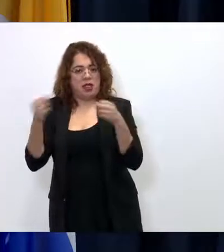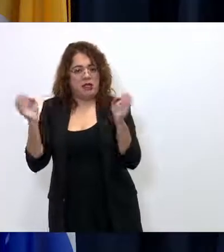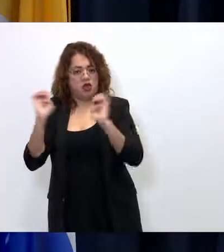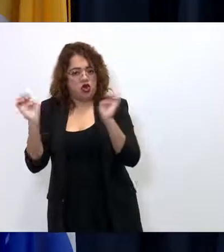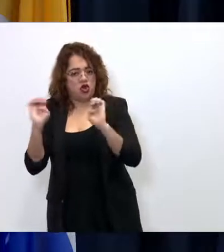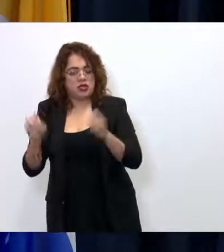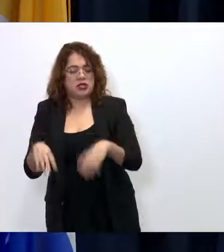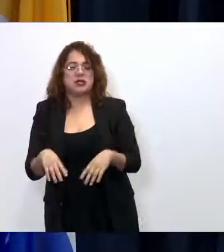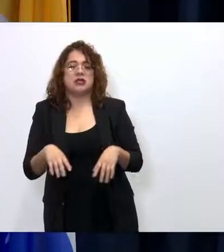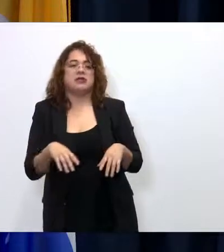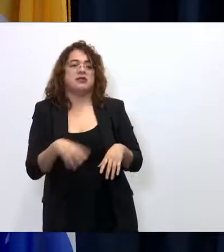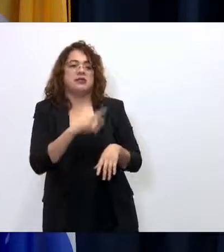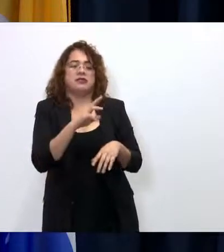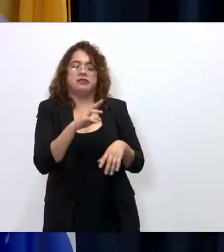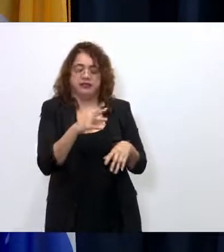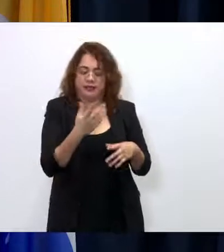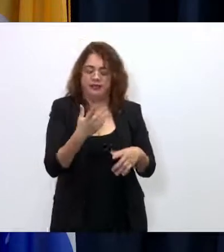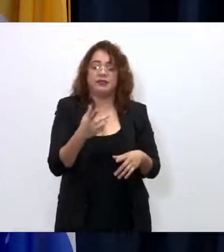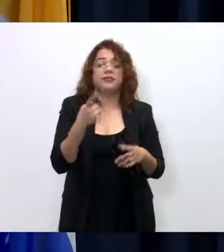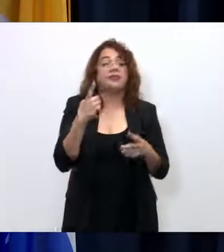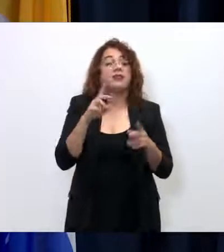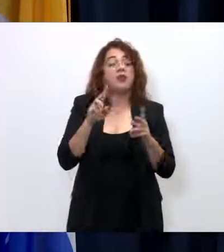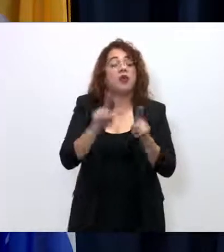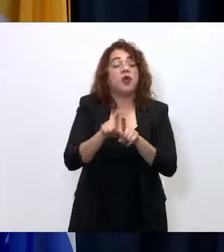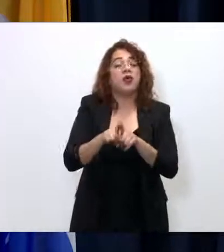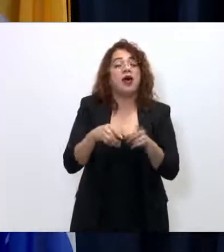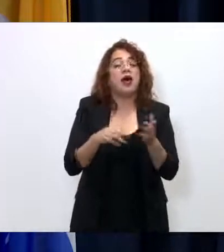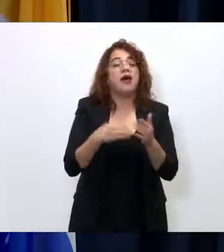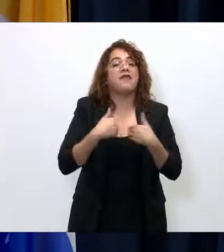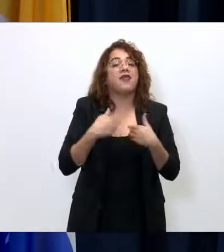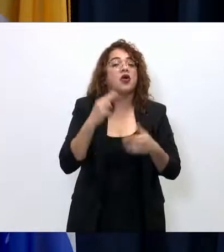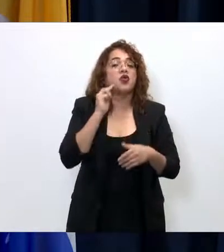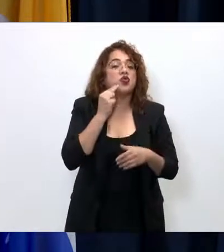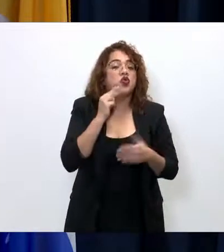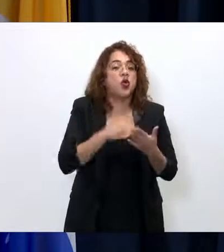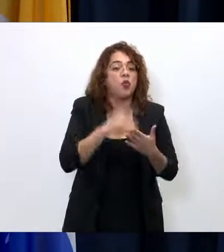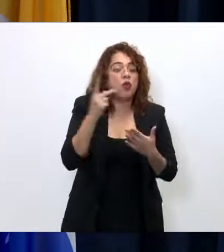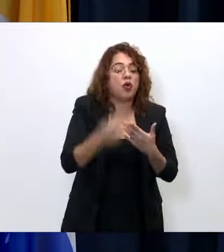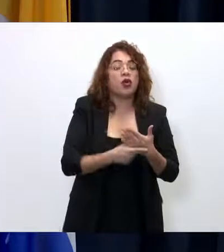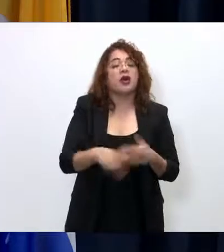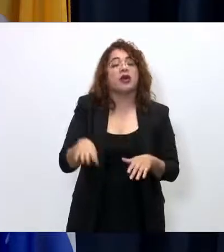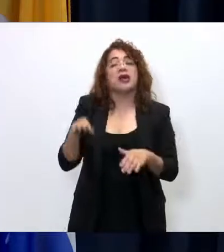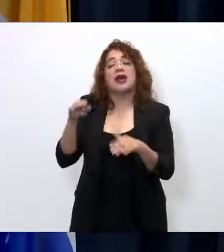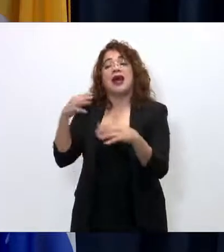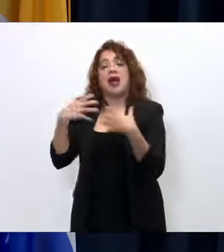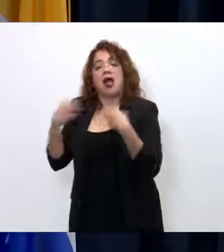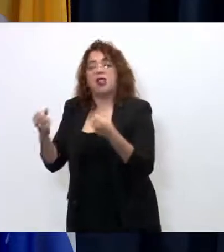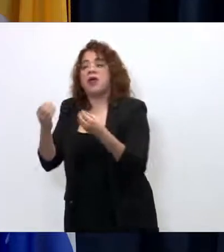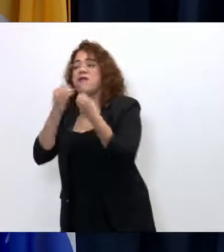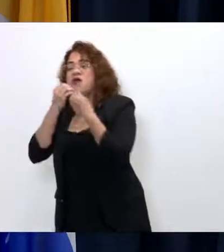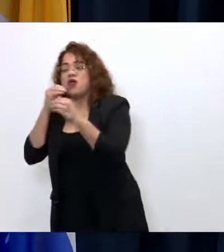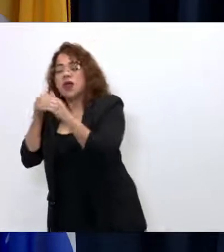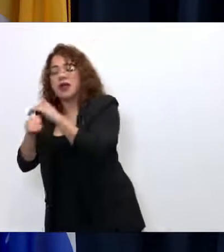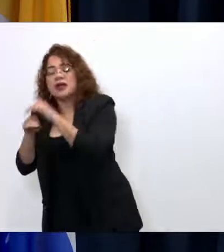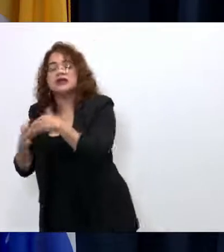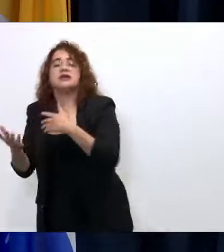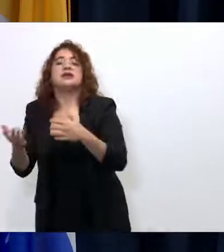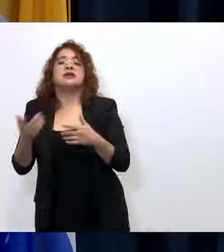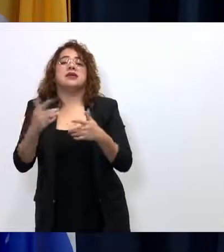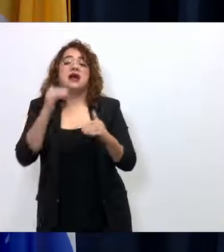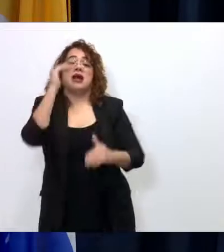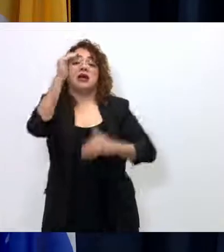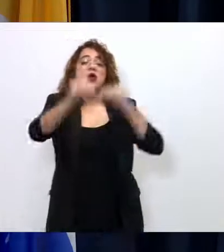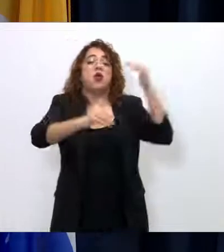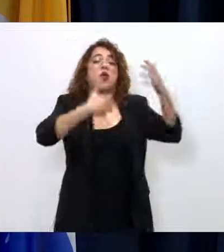brindamos apoyo alimentario y acceso a alimentos saludables. Ayudamos a los